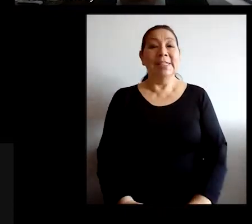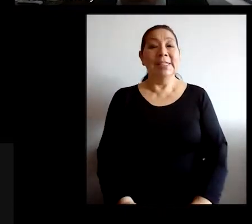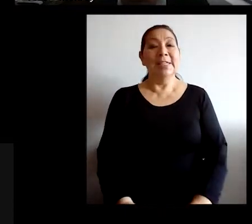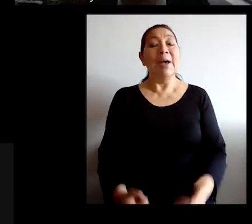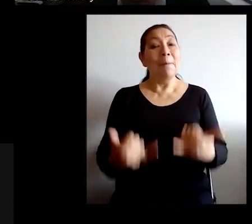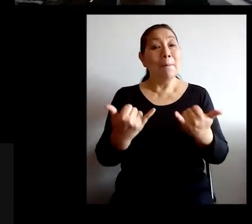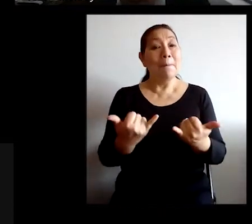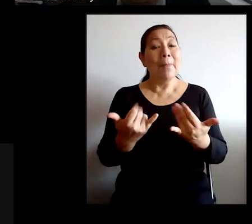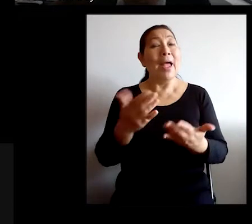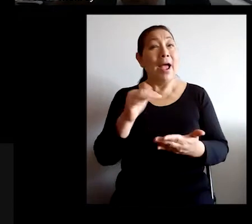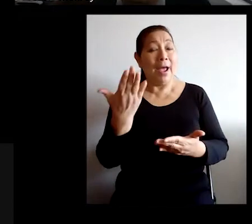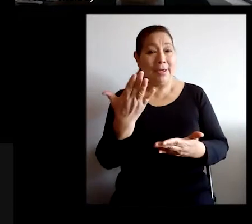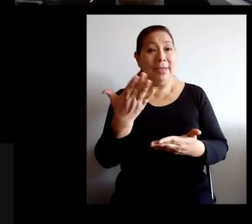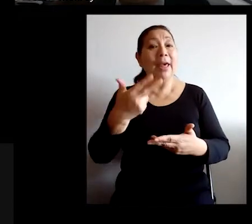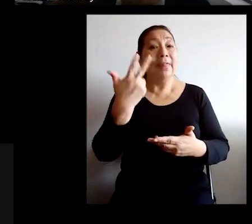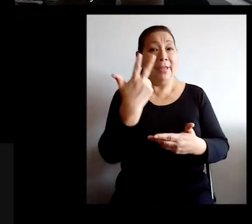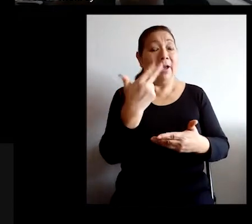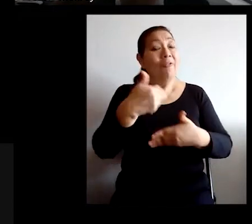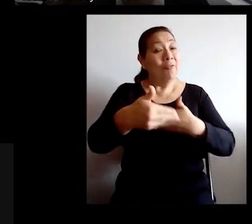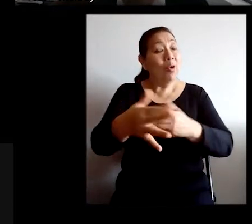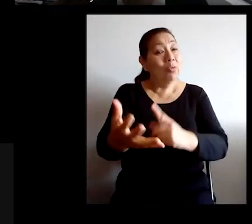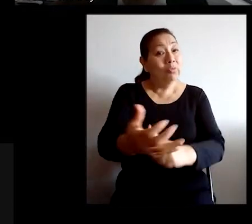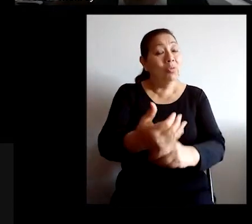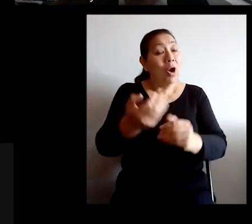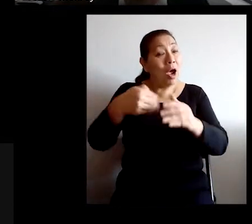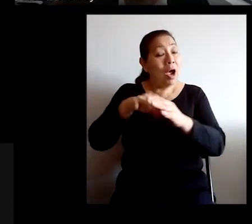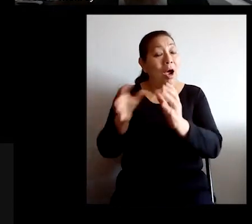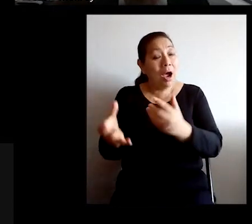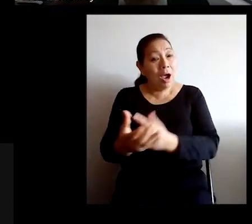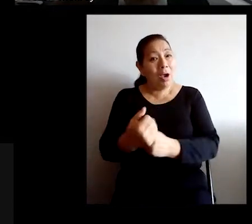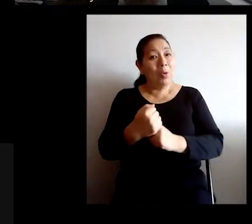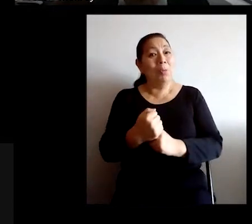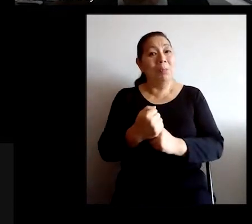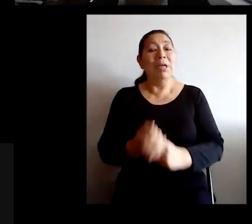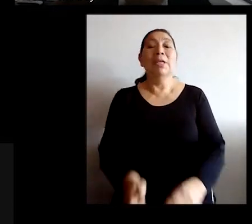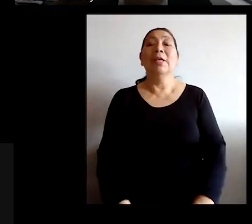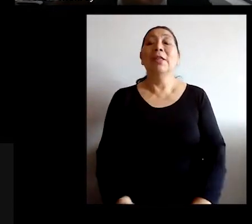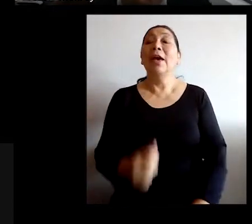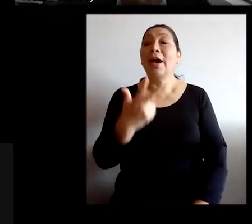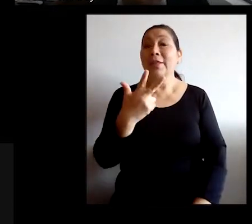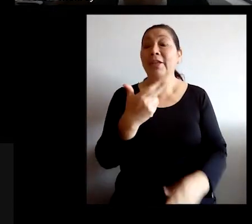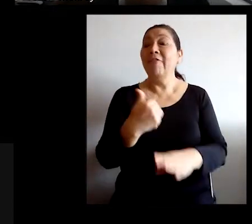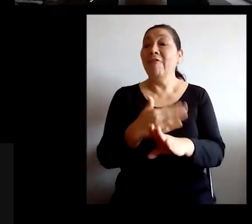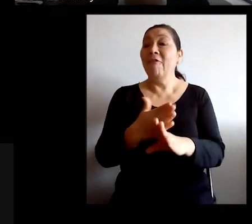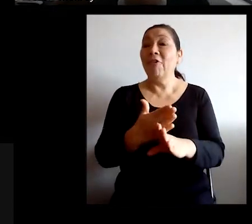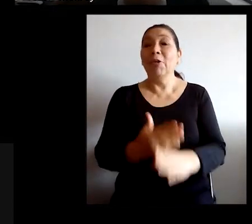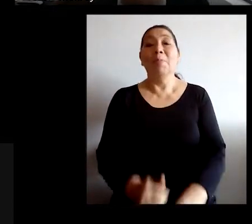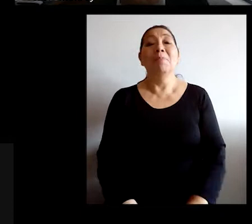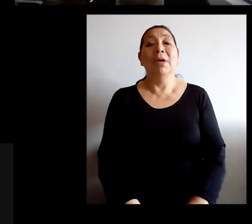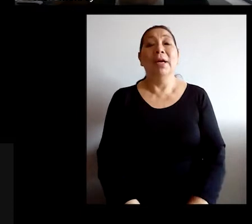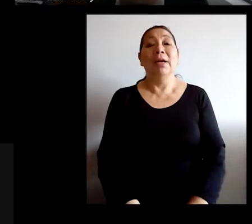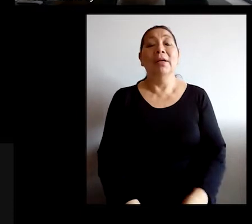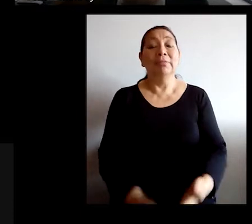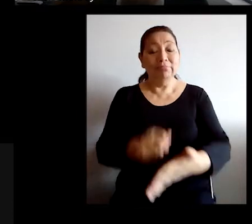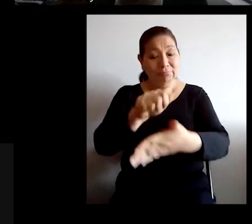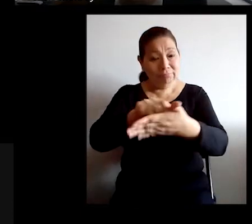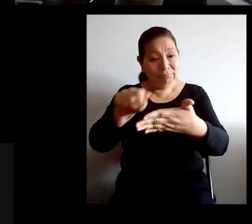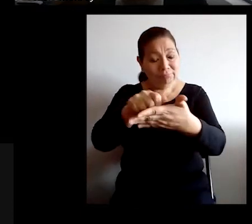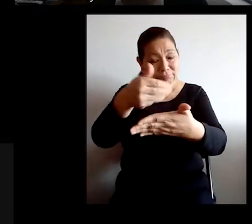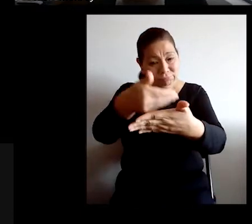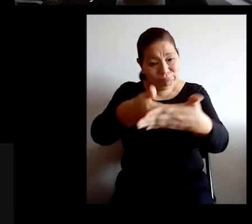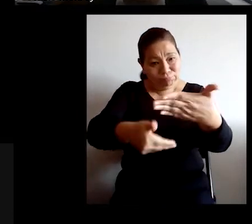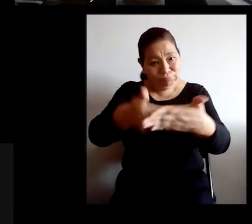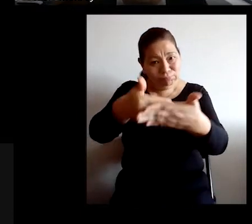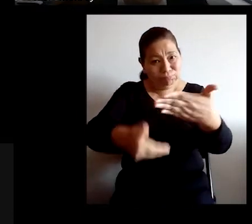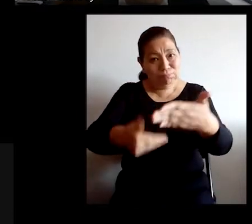Dice que hay tres procesos acompañados y hay tres hechos escritos en los